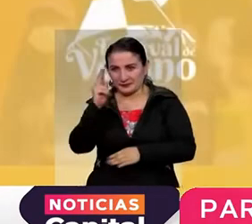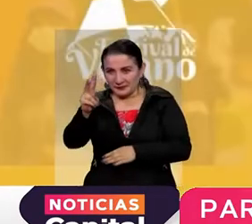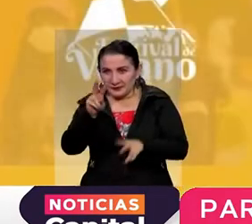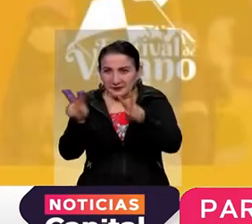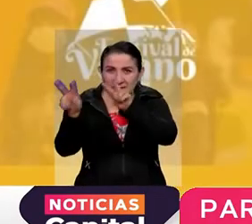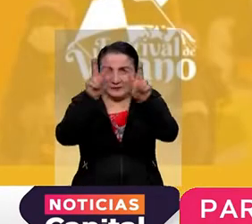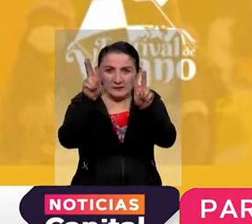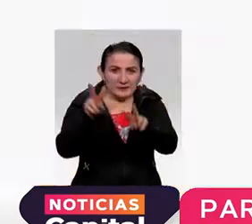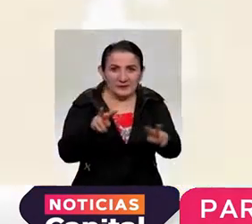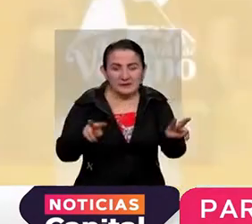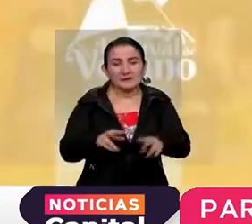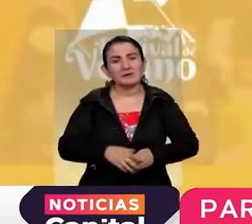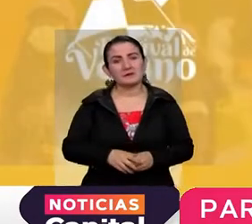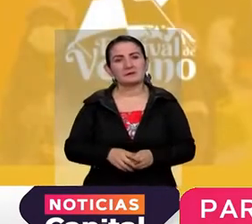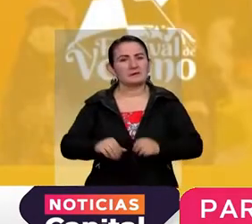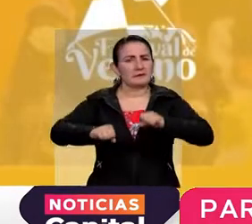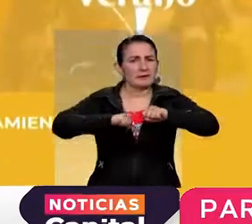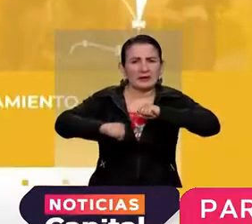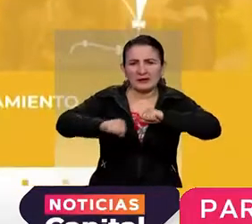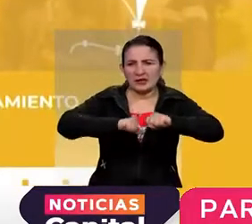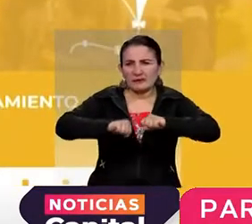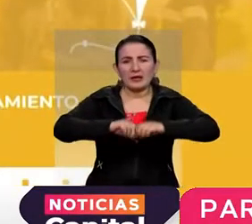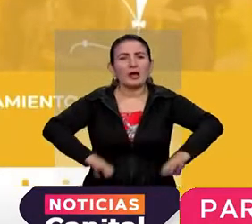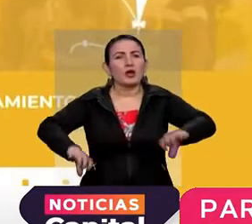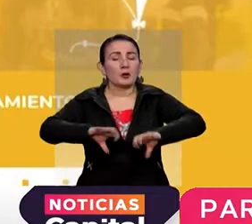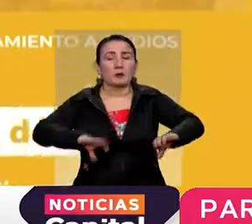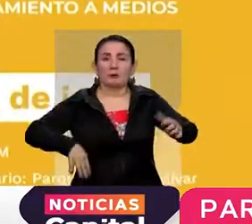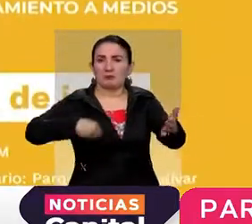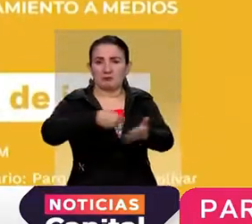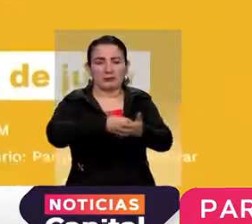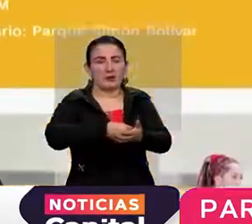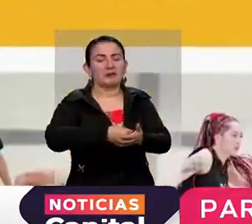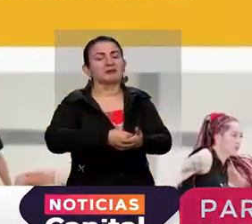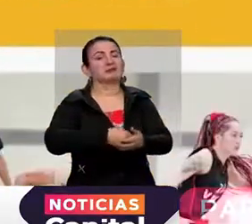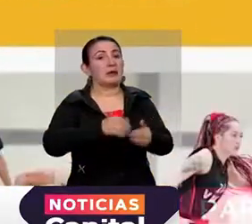consulte los requisitos. Las actividades no tendrán costo, pero los cupos son limitados.